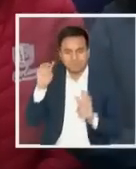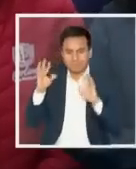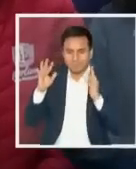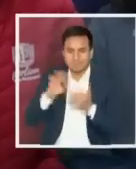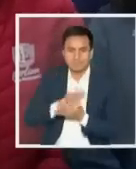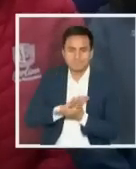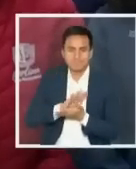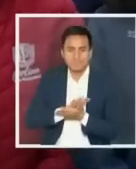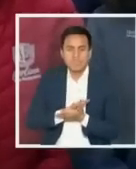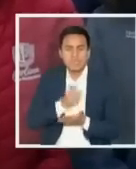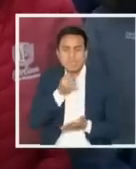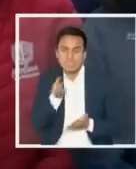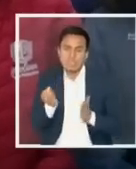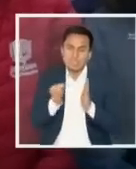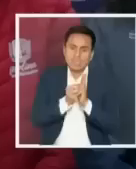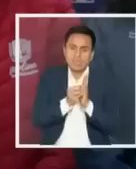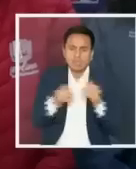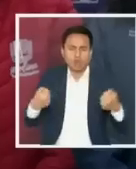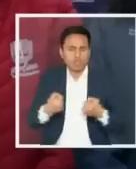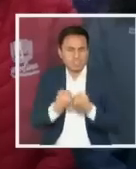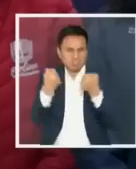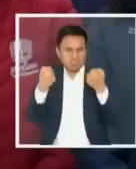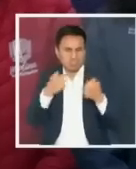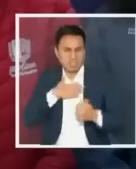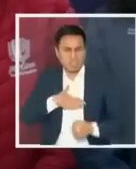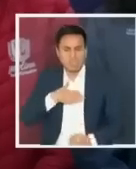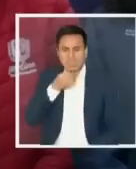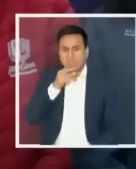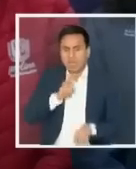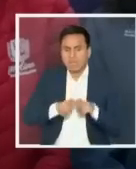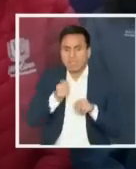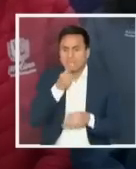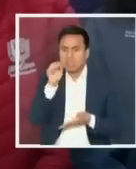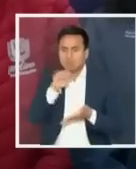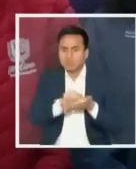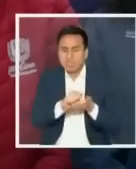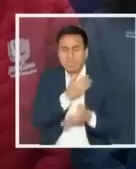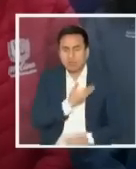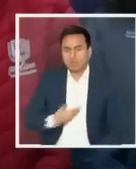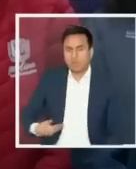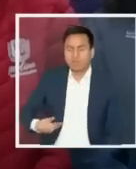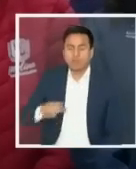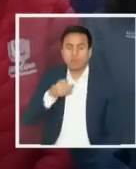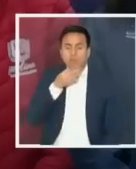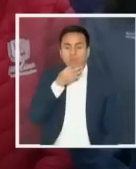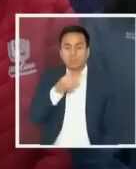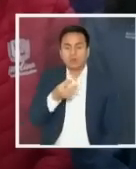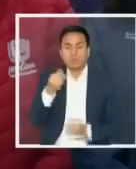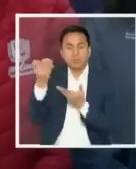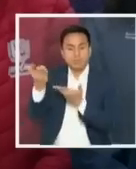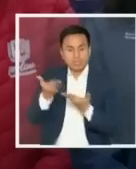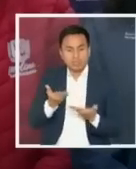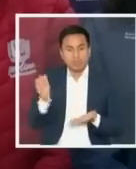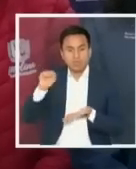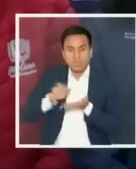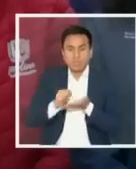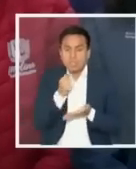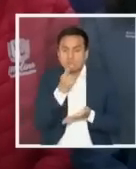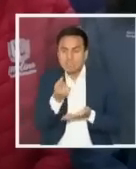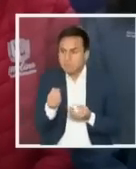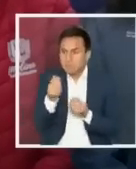Moneda. Vamos a entrar en ese detalle. Pero insisto, en el minuto que el presidente